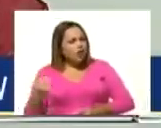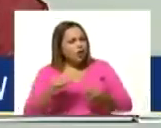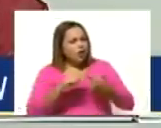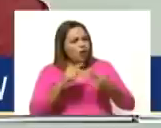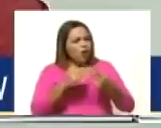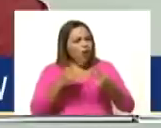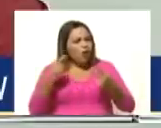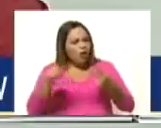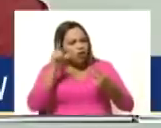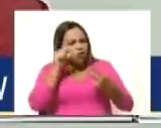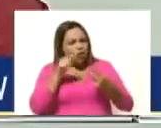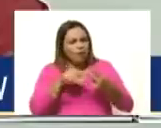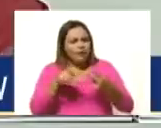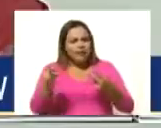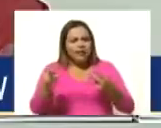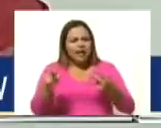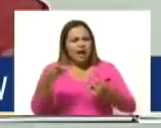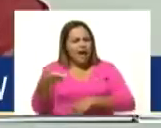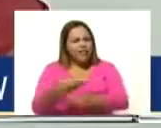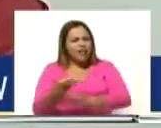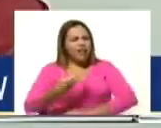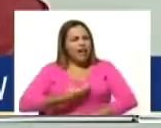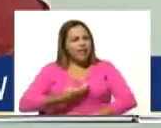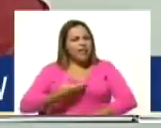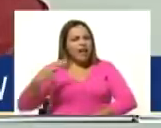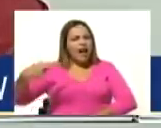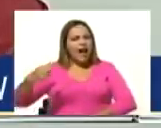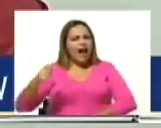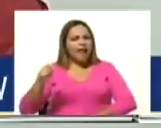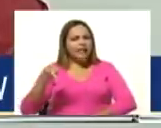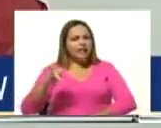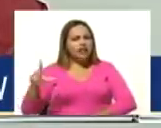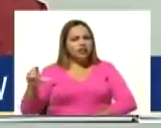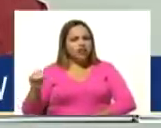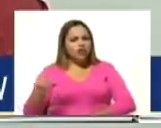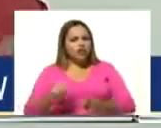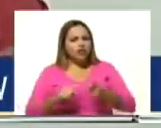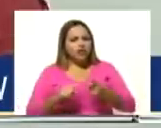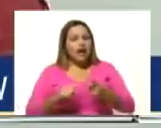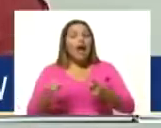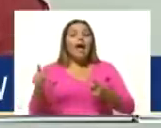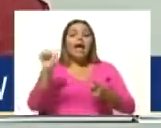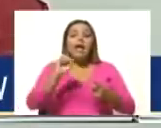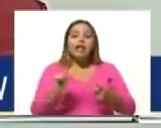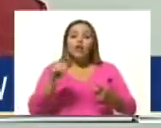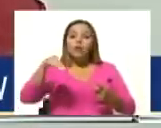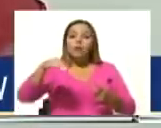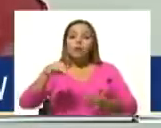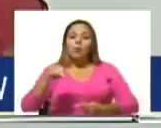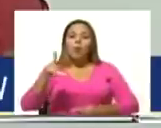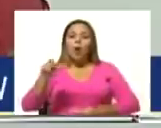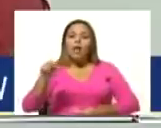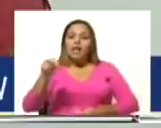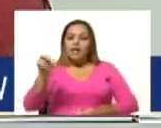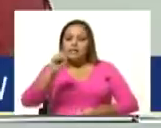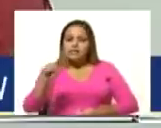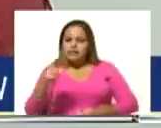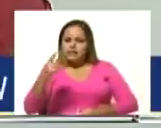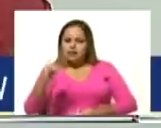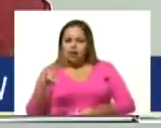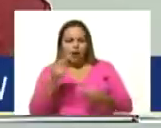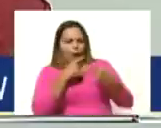Que estaba en el Hatillo, el alcalde de Hatillo, Molaski, Julio Borges, el